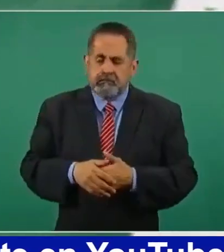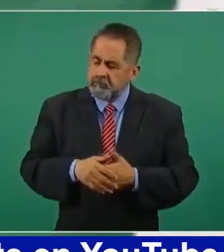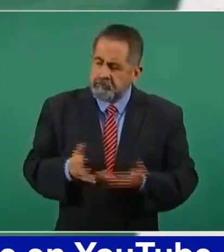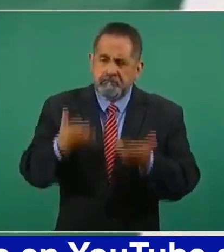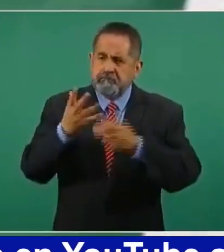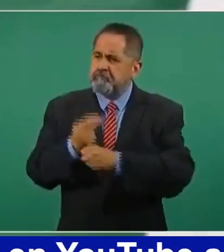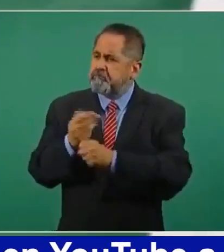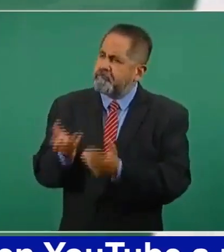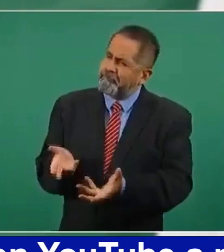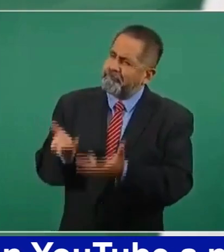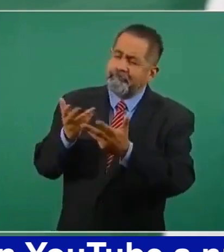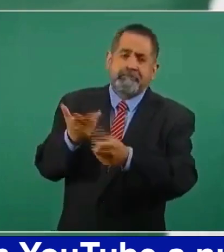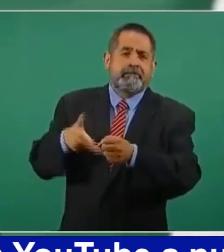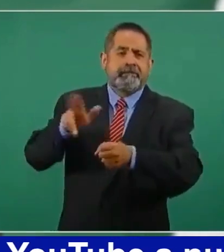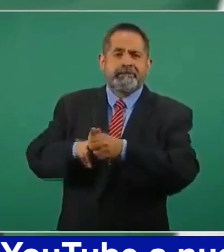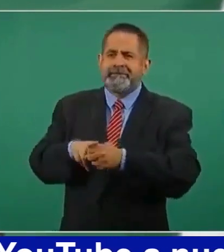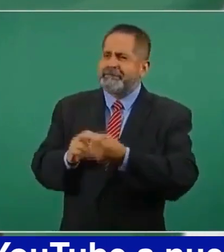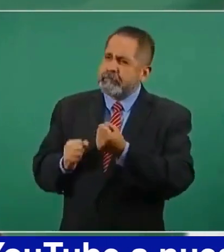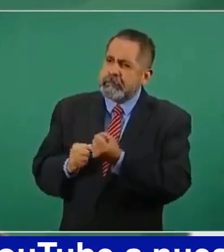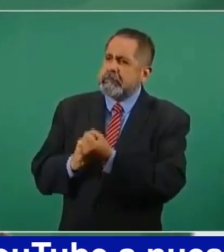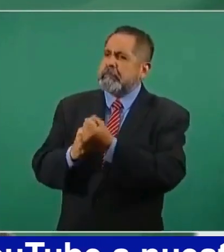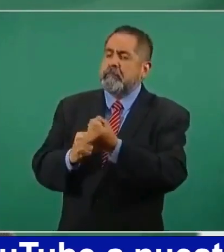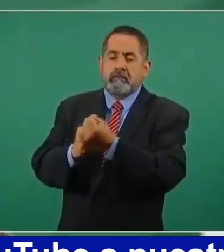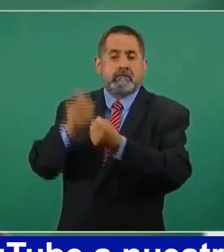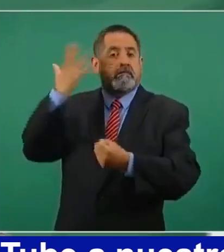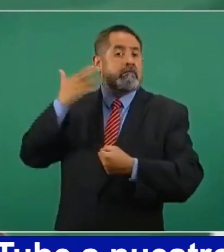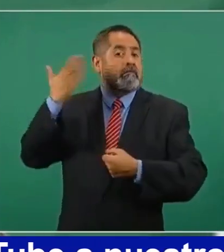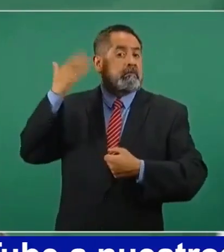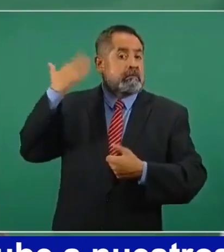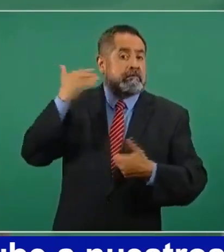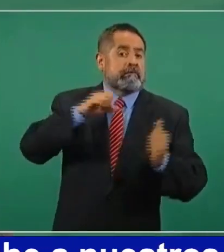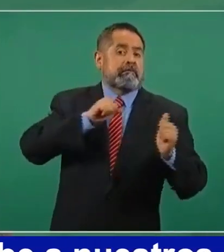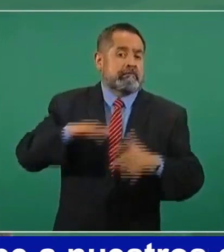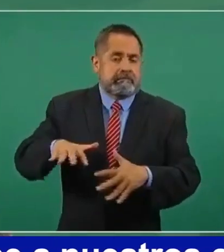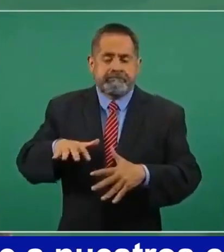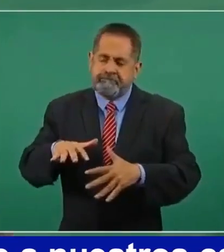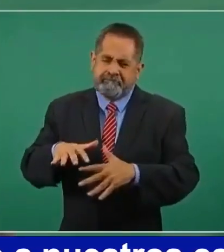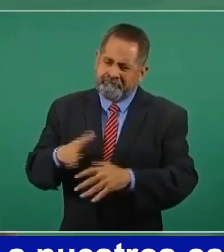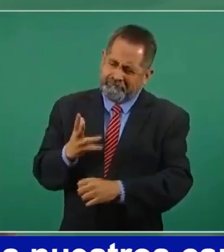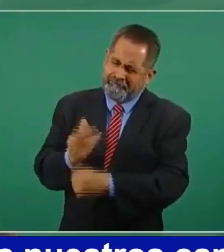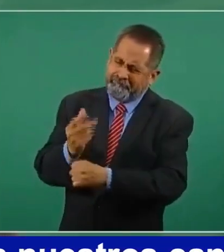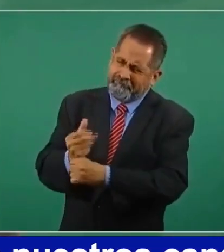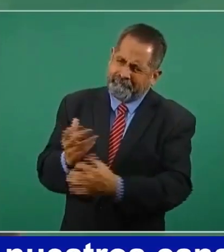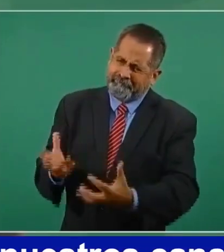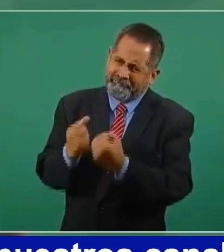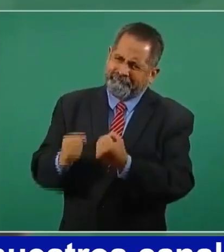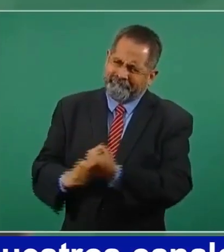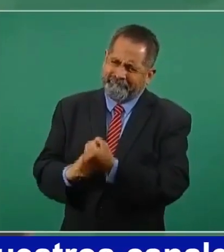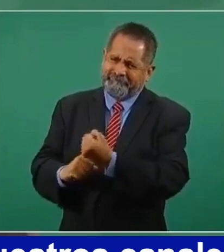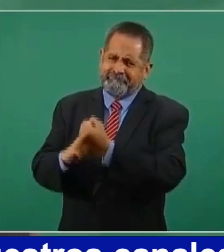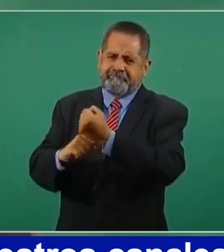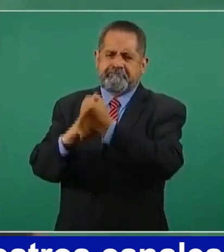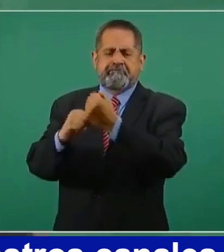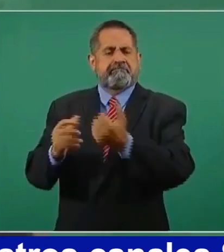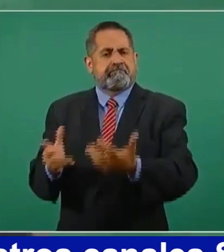levantando el sistema de salud del suelo donde lo encontramos.